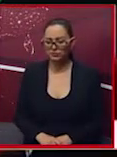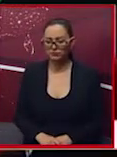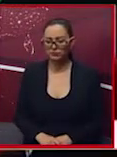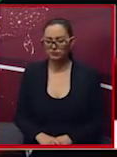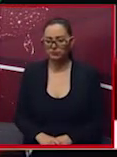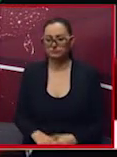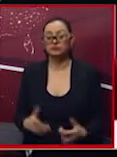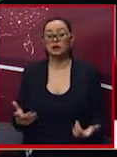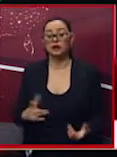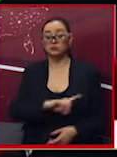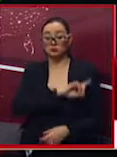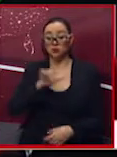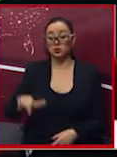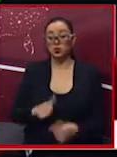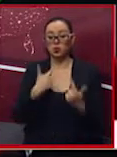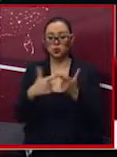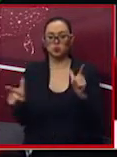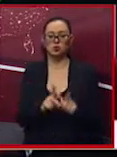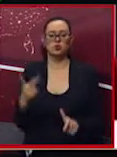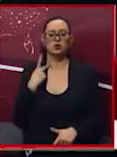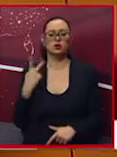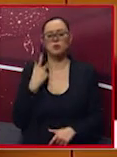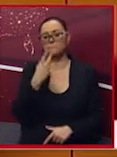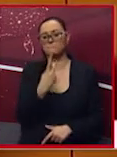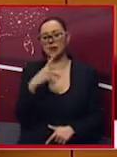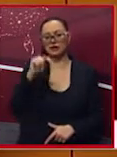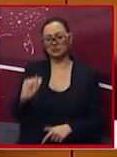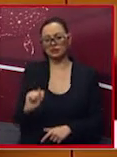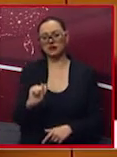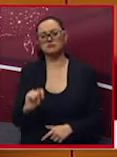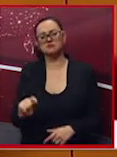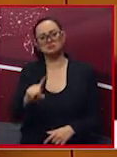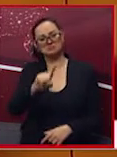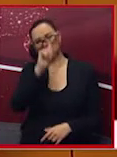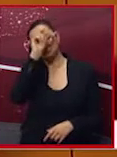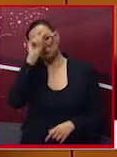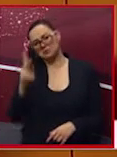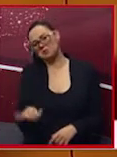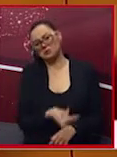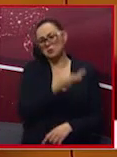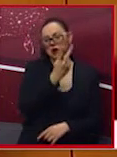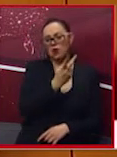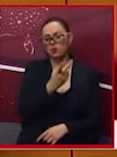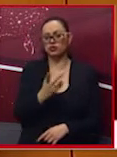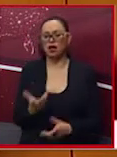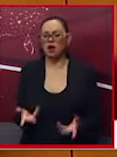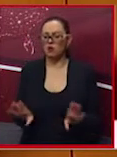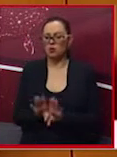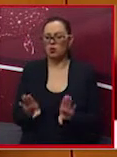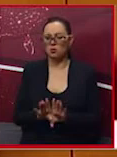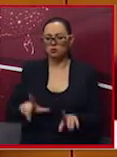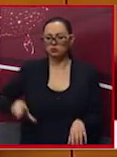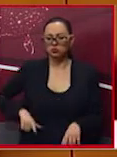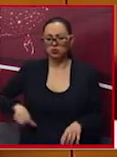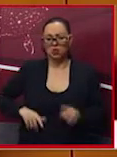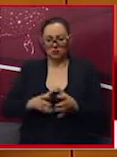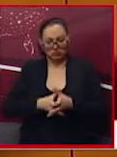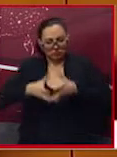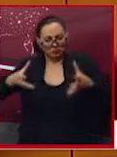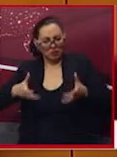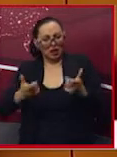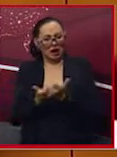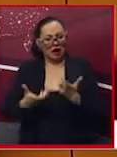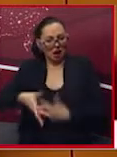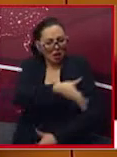En su oportunidad, el Partido del Trabajo cuestionó al secretario de Hacienda sobre el poco crecimiento económico del gobierno y el